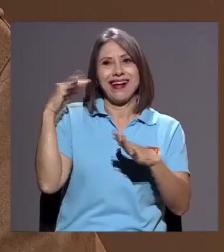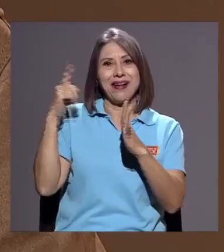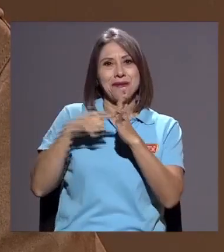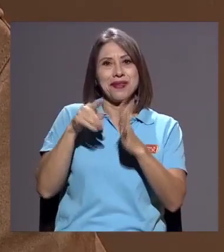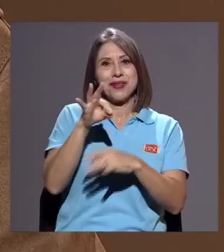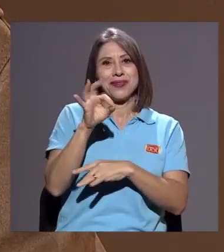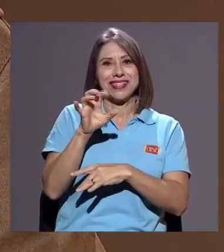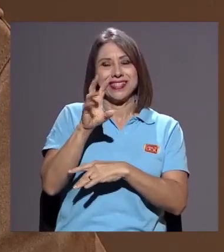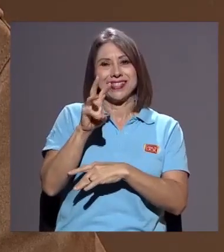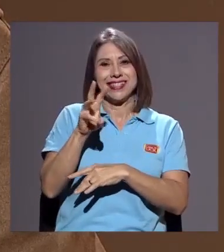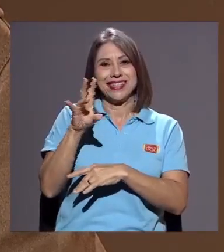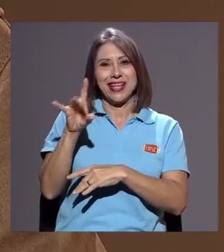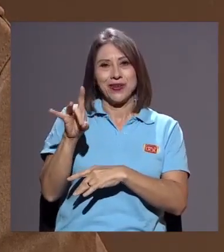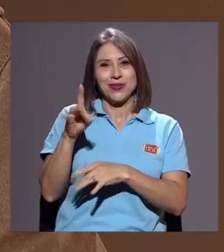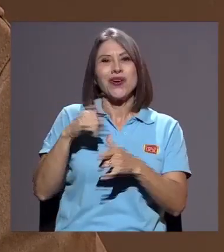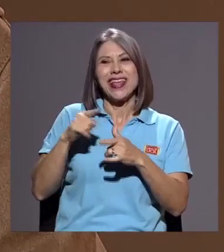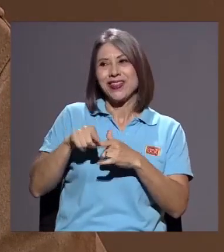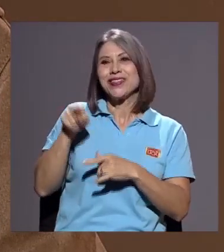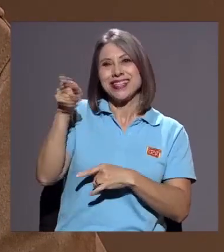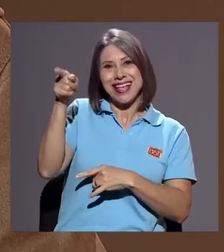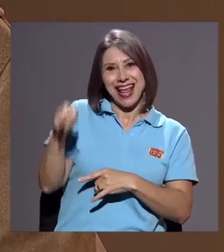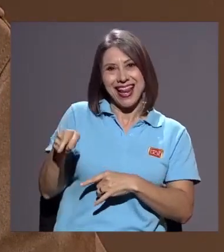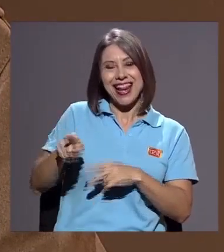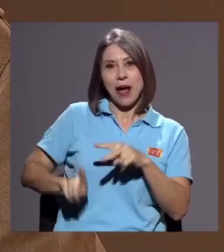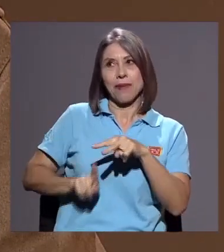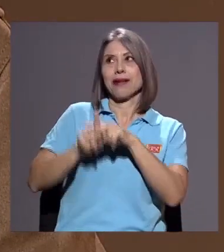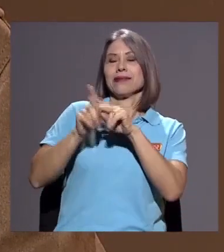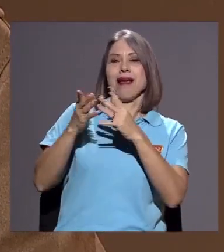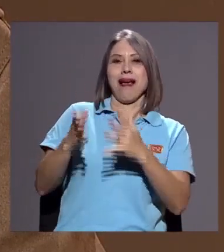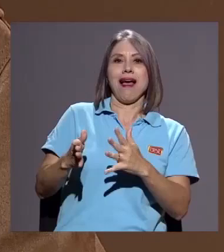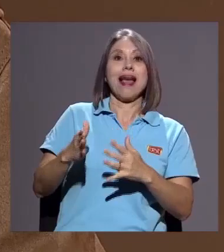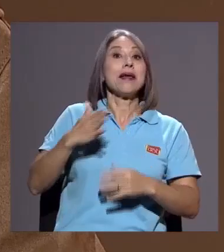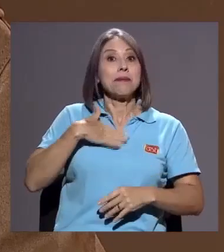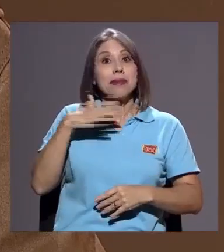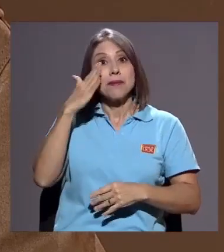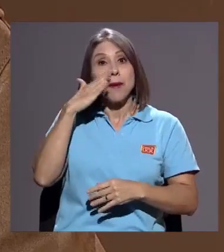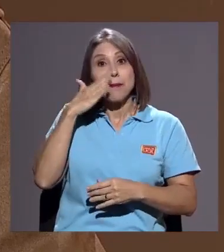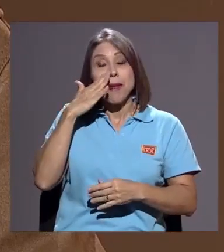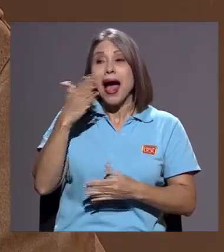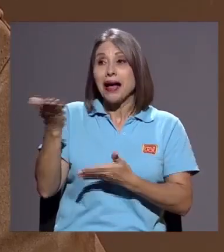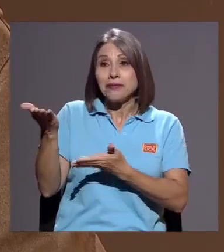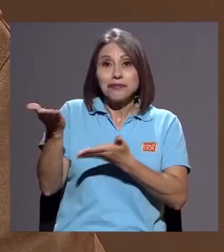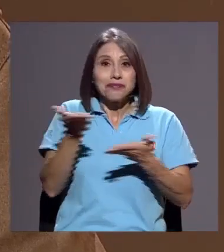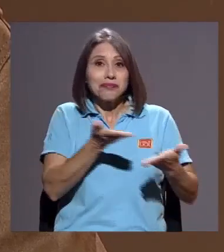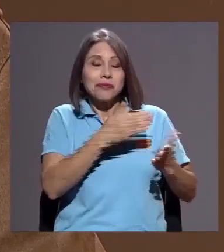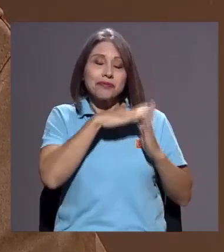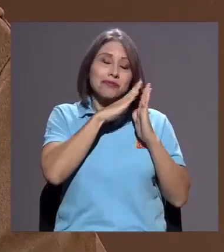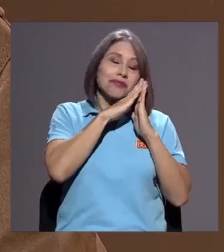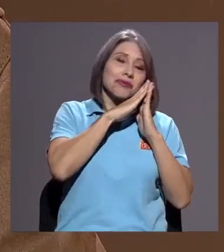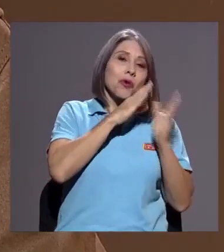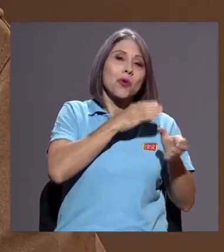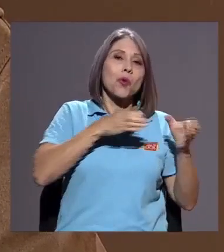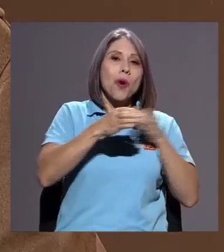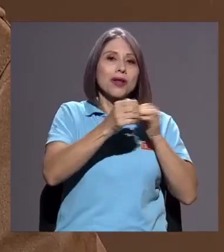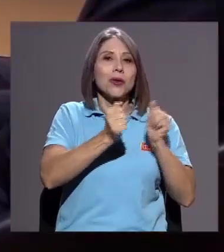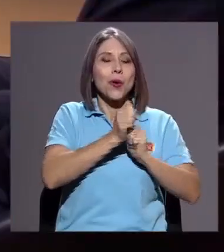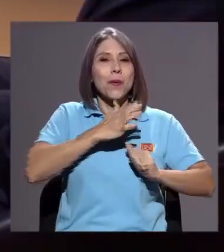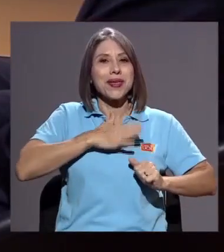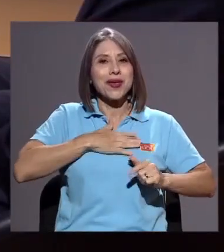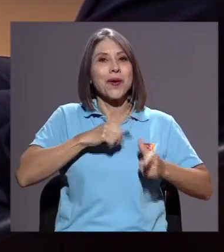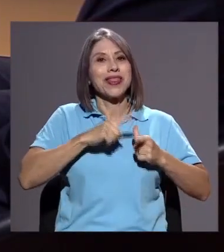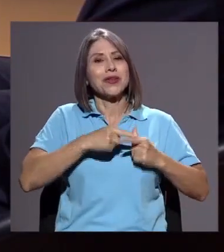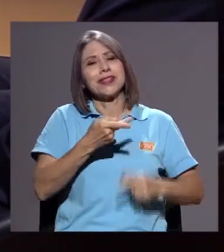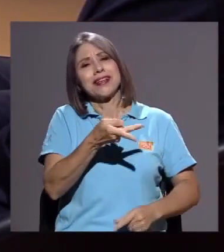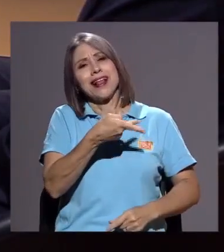aparecía y además tenía la ventaja de que mi madre lo hospedaba en ese tiempo en un cuarto conmigo. Entonces